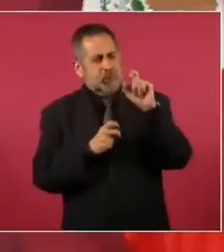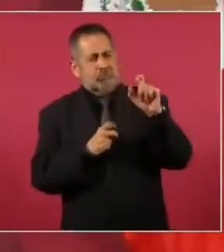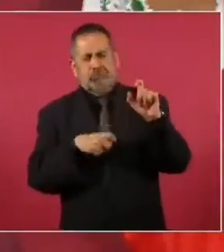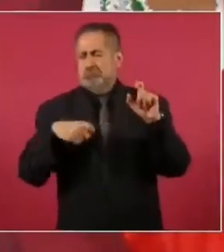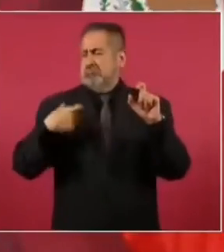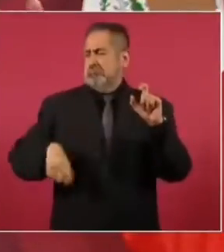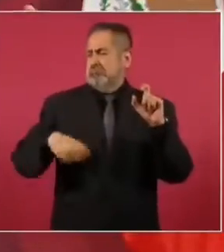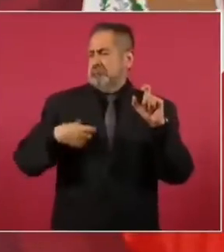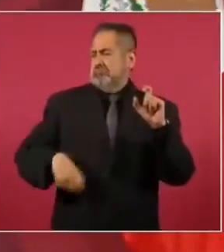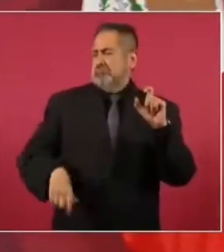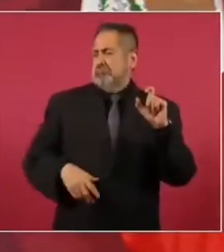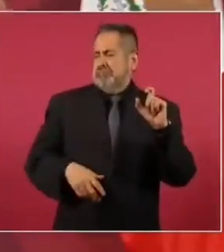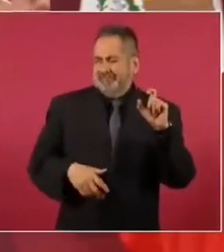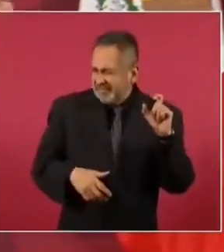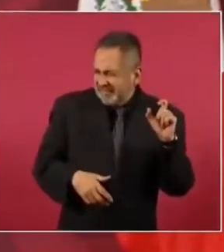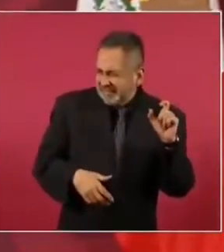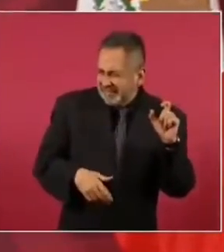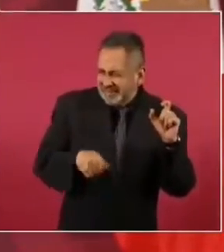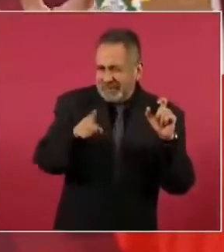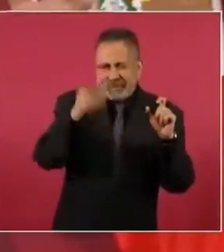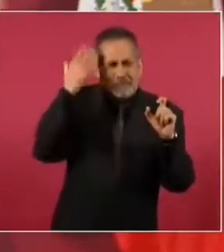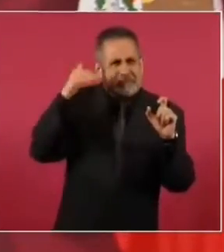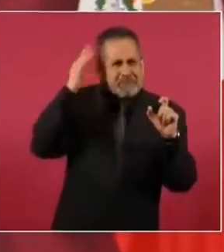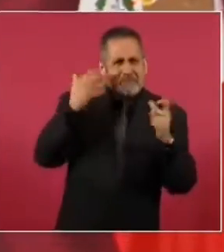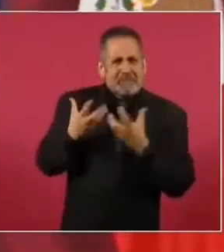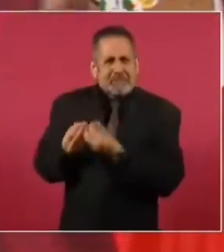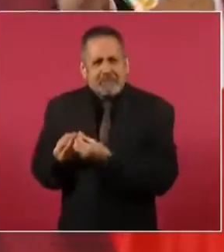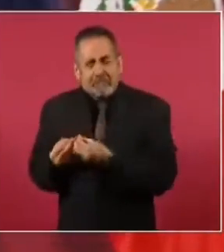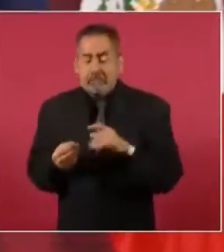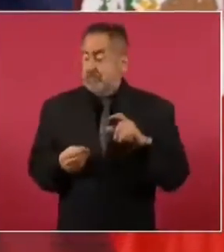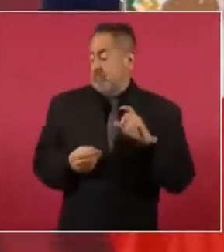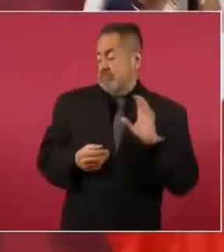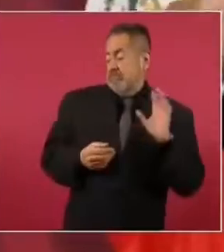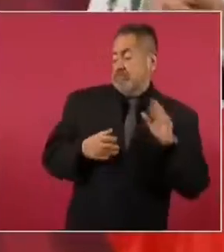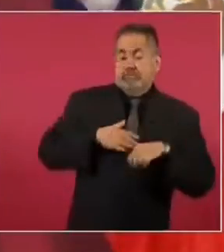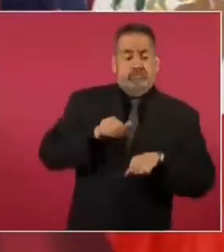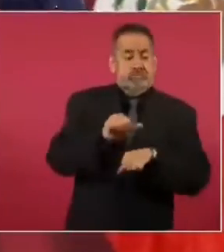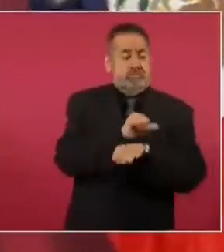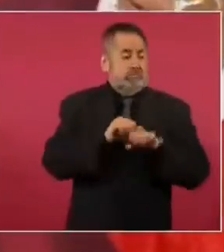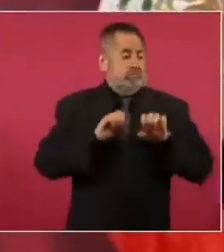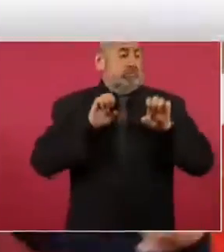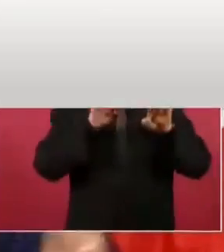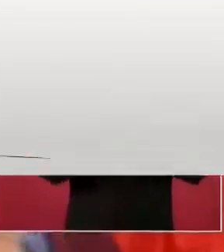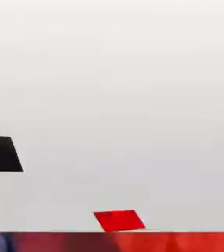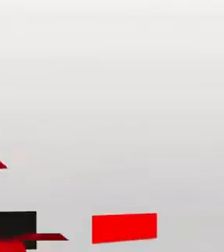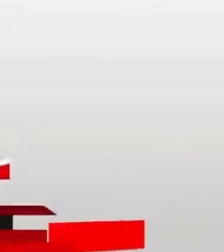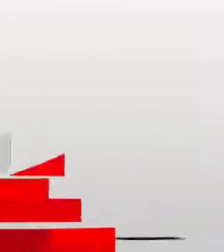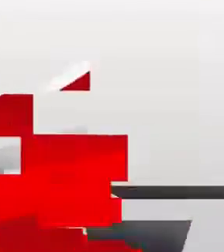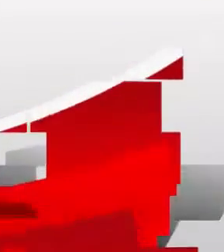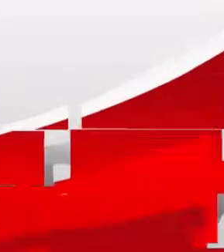Y carros, últimos modelos, y las casas donde viven.